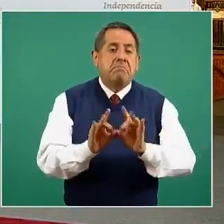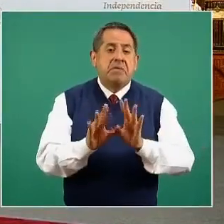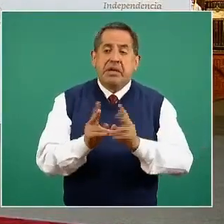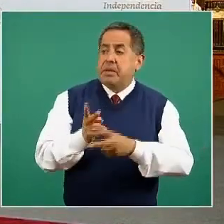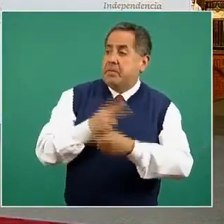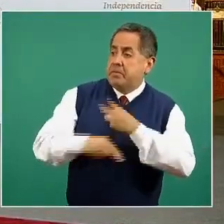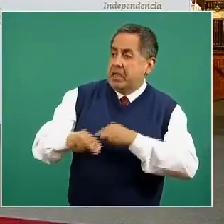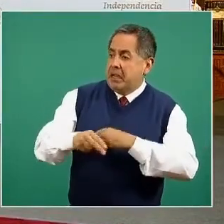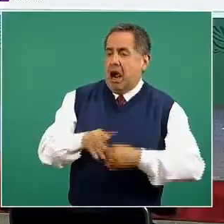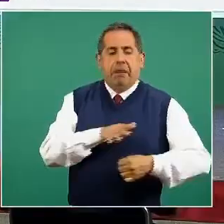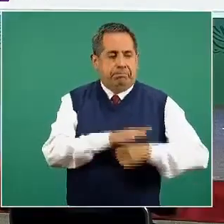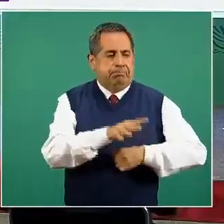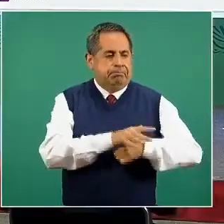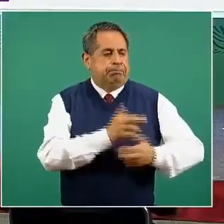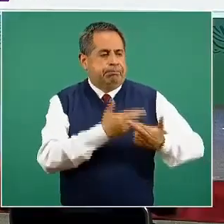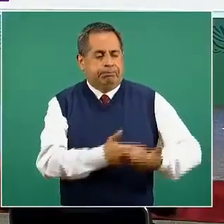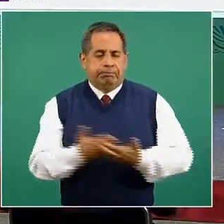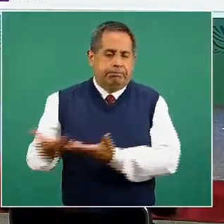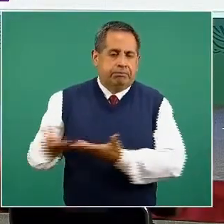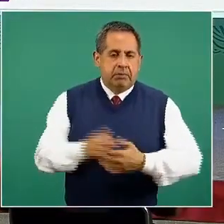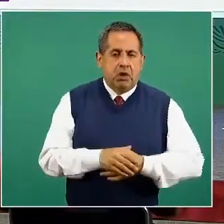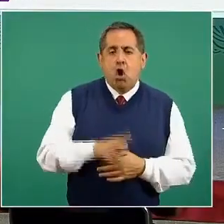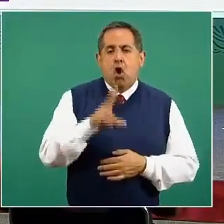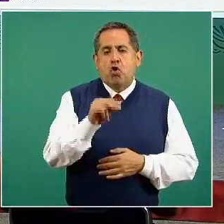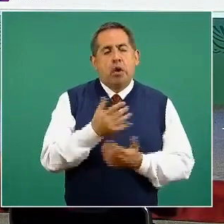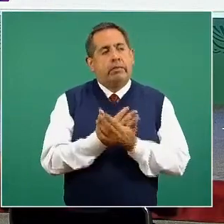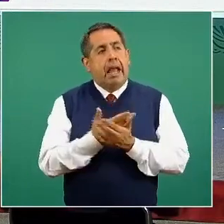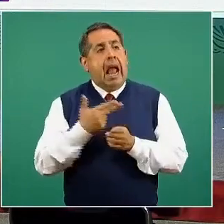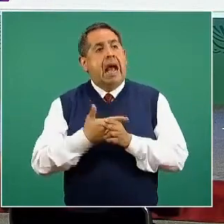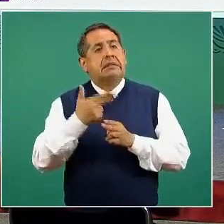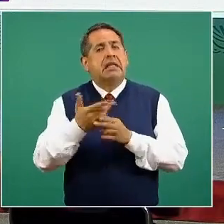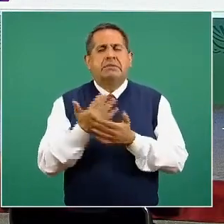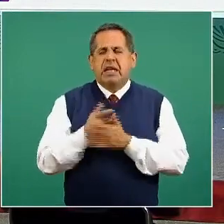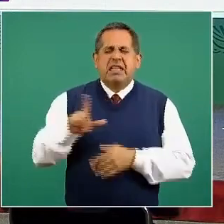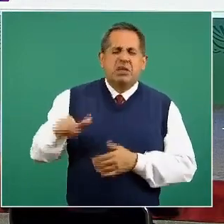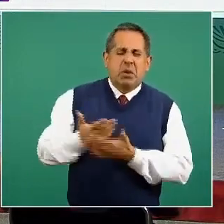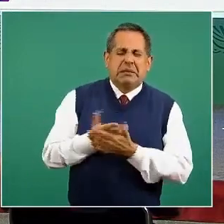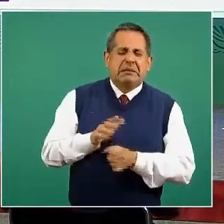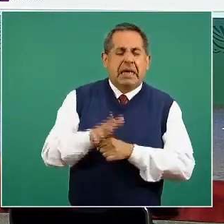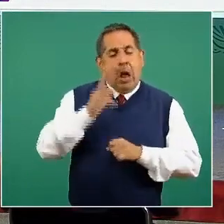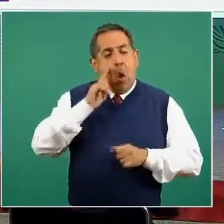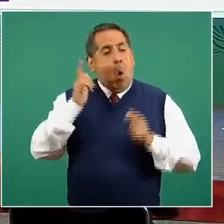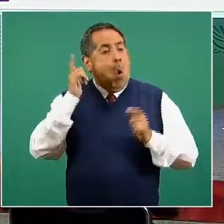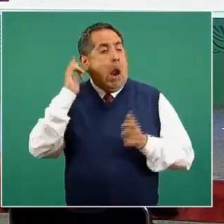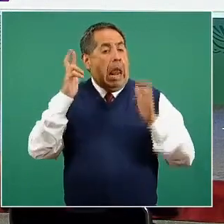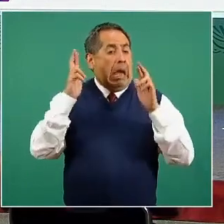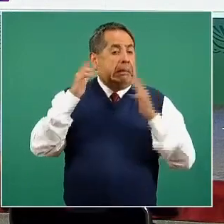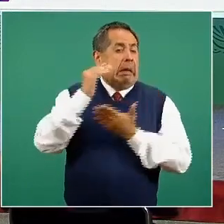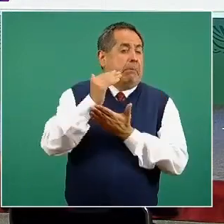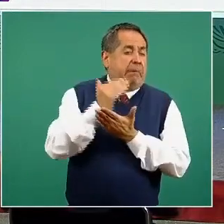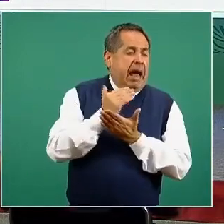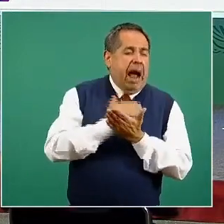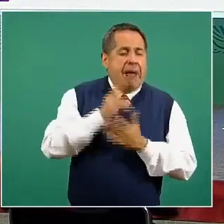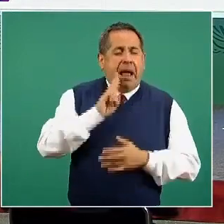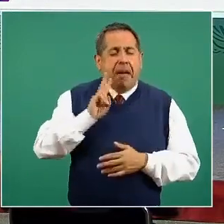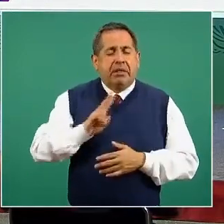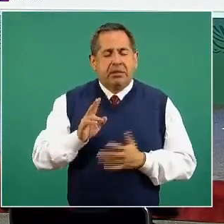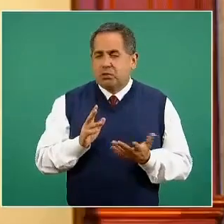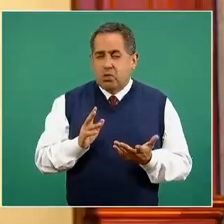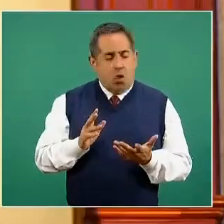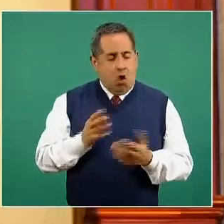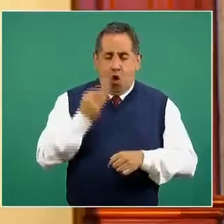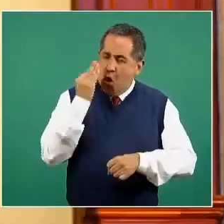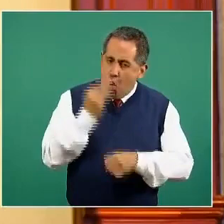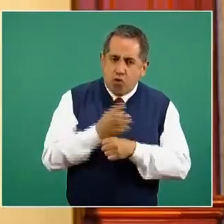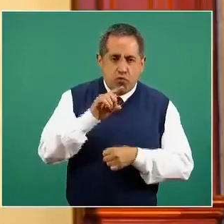camas y no necesariamente esperar a que llegue un nivel del 70% más para empezar a hacerlo. Y bueno, ahí están las 11 entidades en